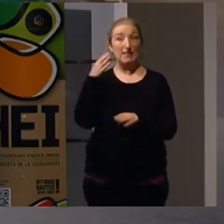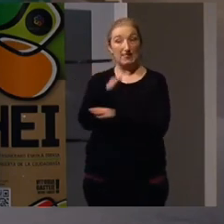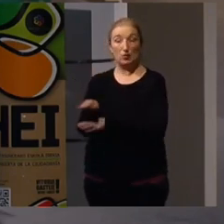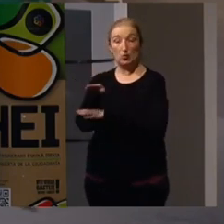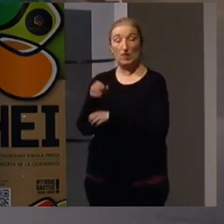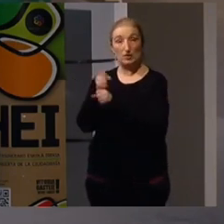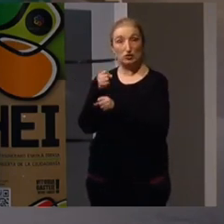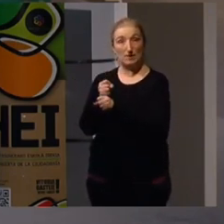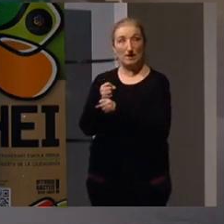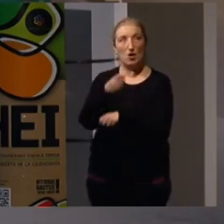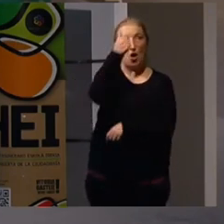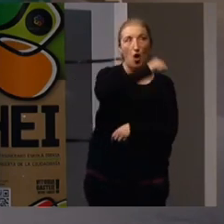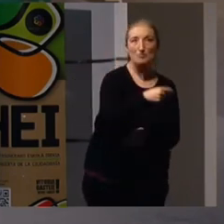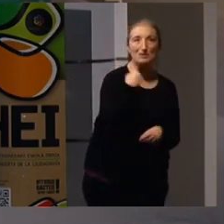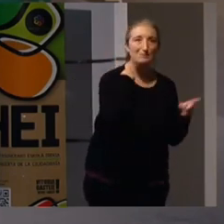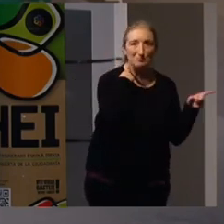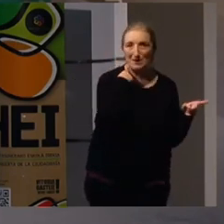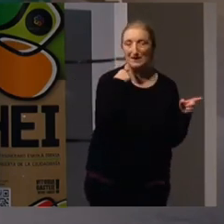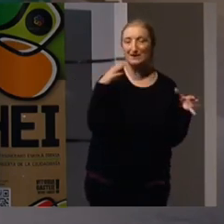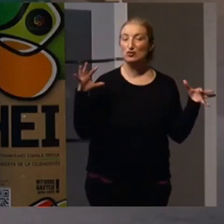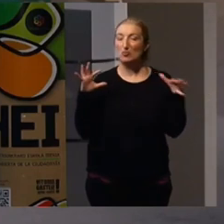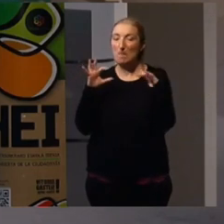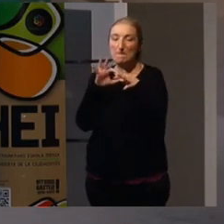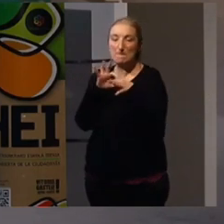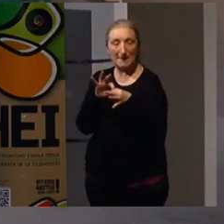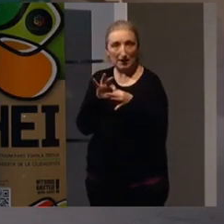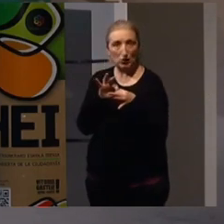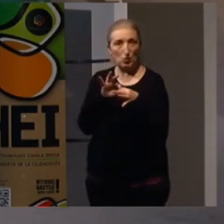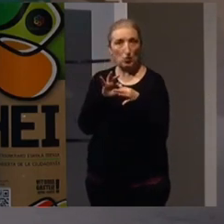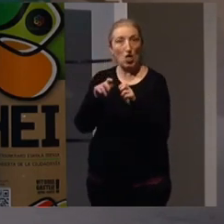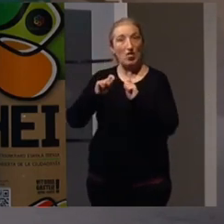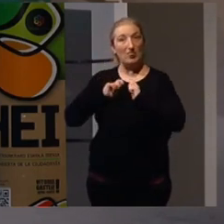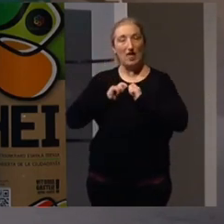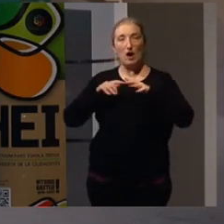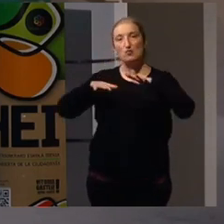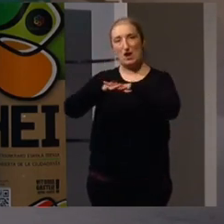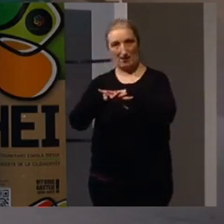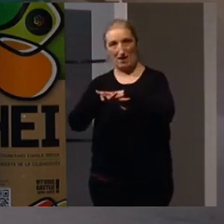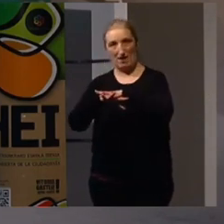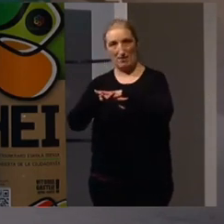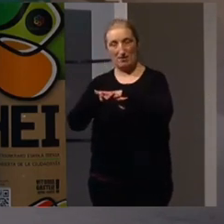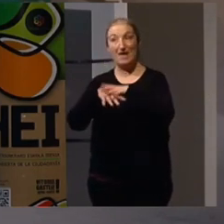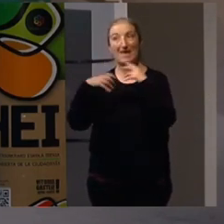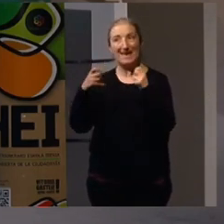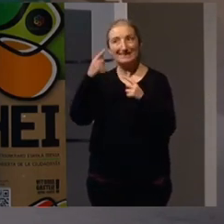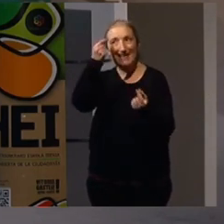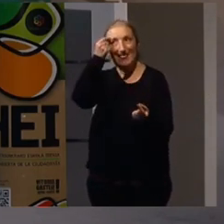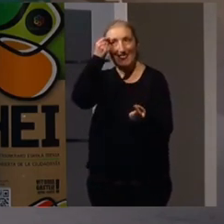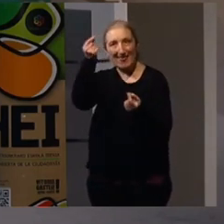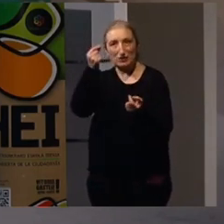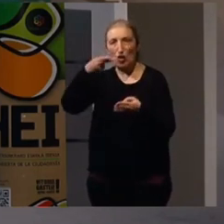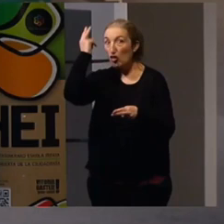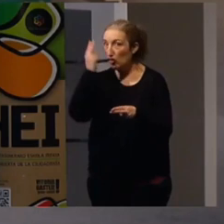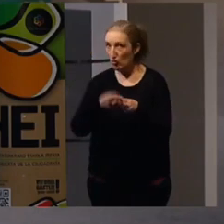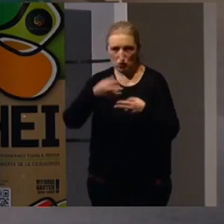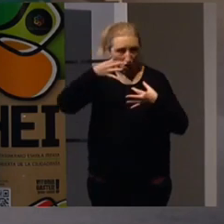de cuidados, los hombres se la pierden. Esos vínculos, quieras o no, te generan una red. Este dato duro, que es